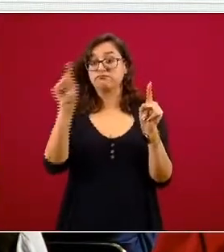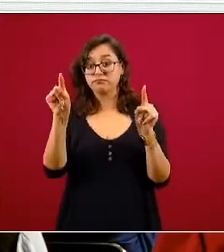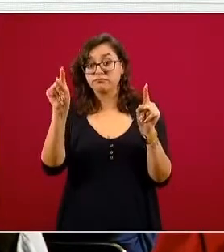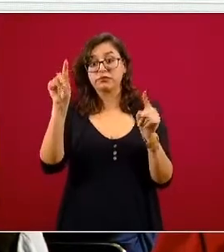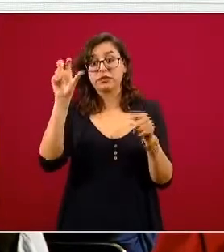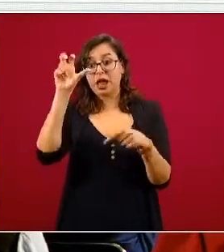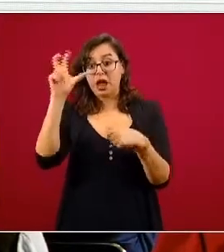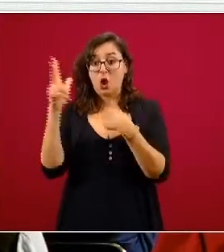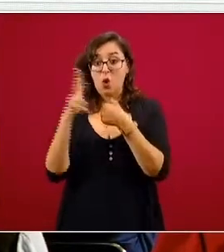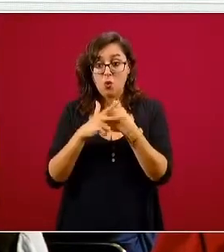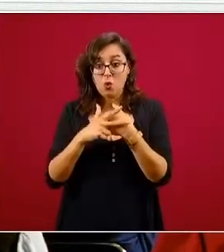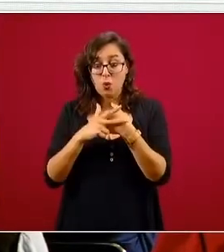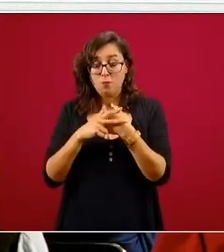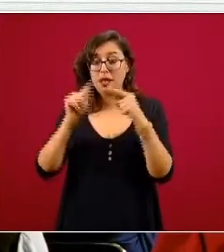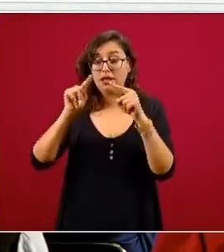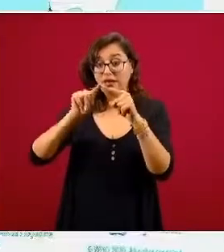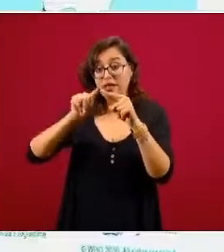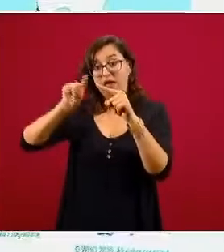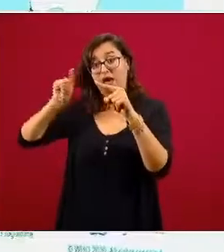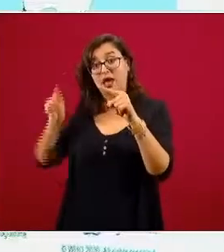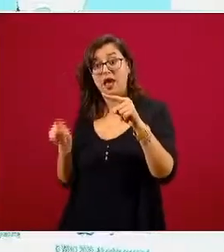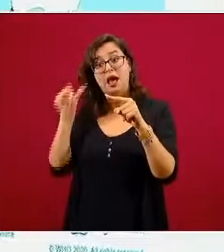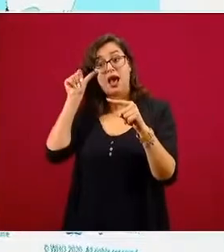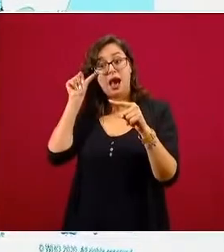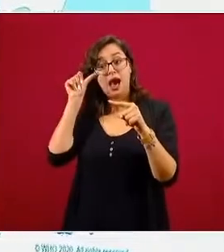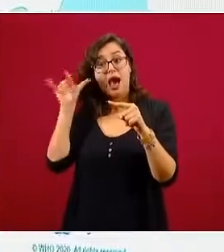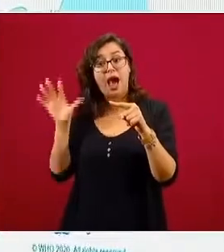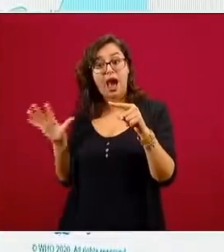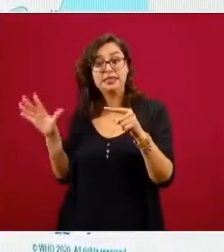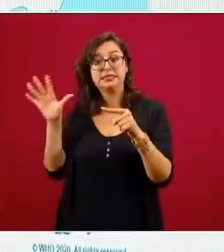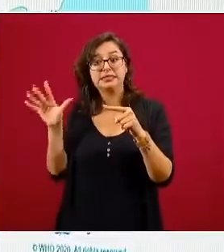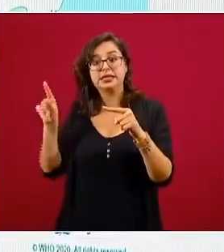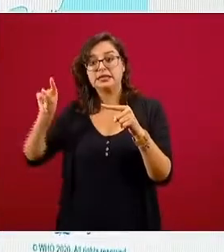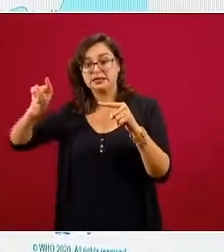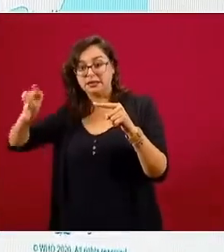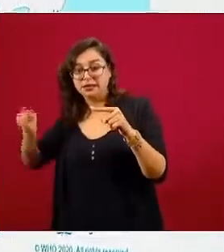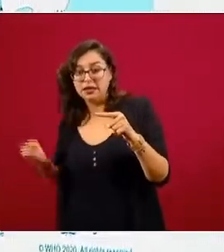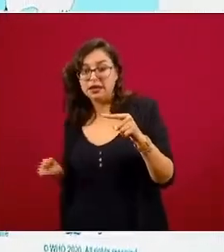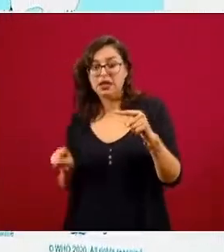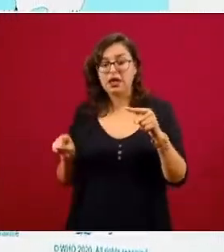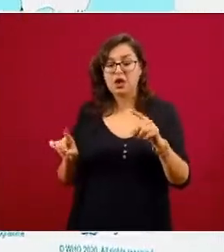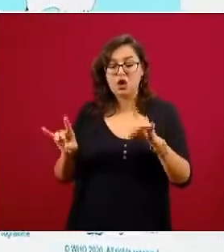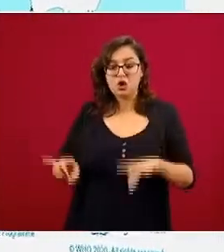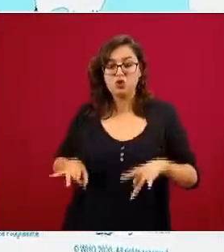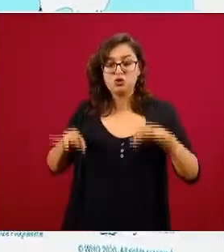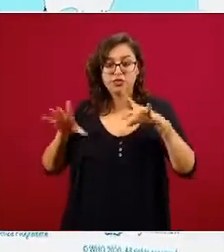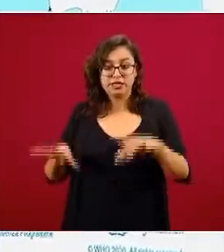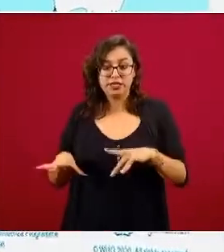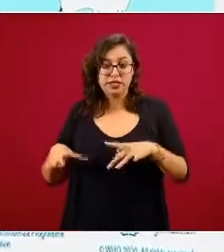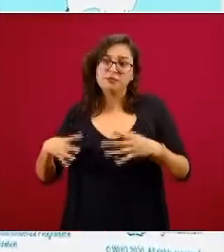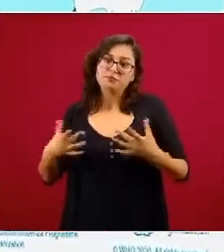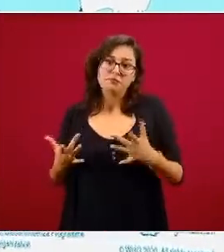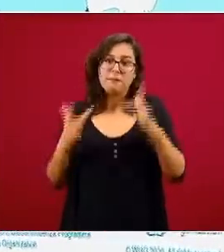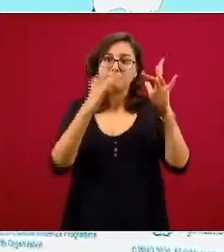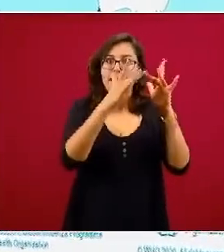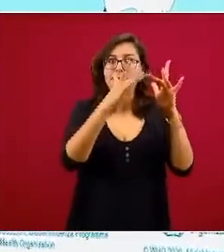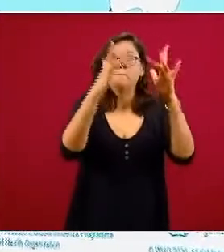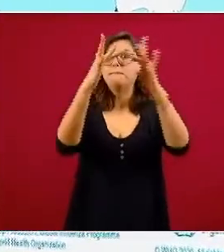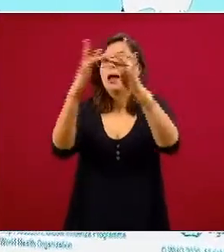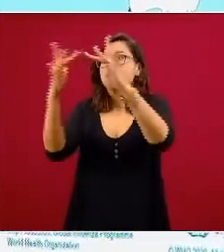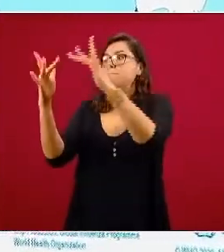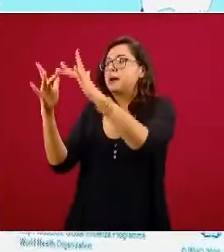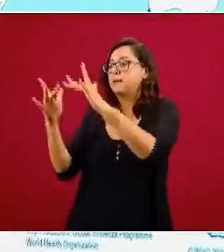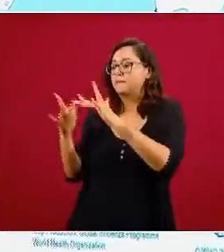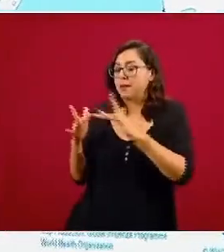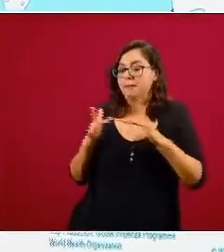en Europa, el centro regional en Asia, los centros regionales en Oceanía, etcétera. Y todos ellos